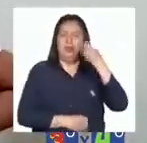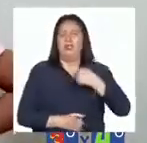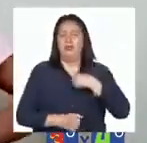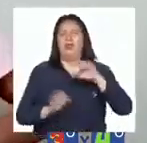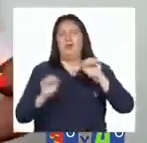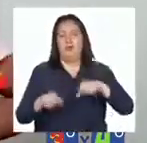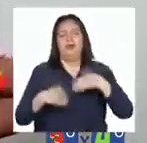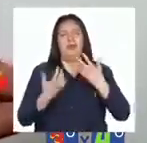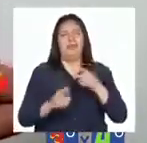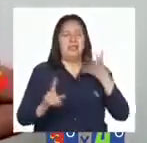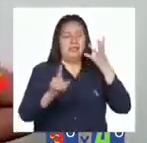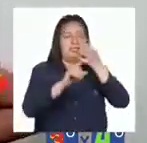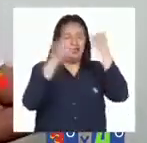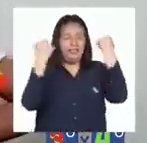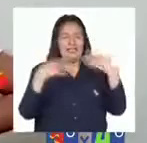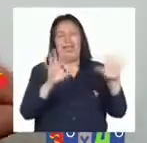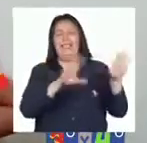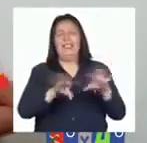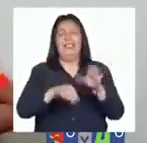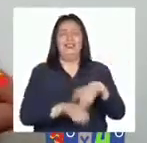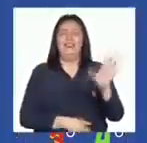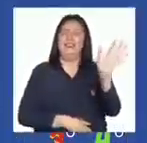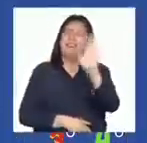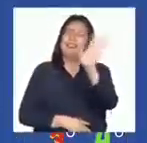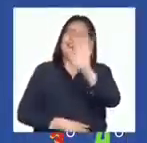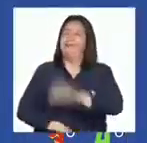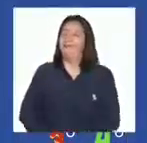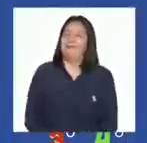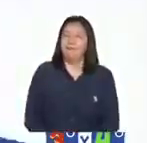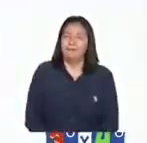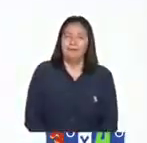puedo decir ¡reto cumplido! ¡Chao!